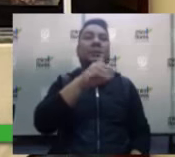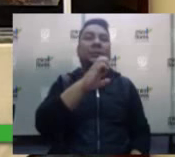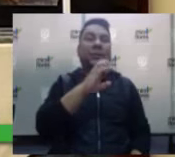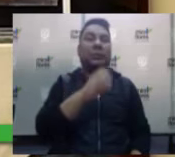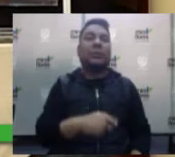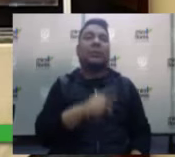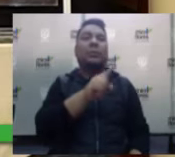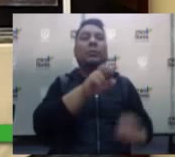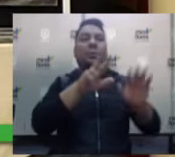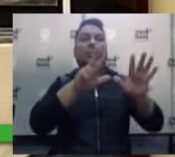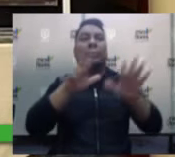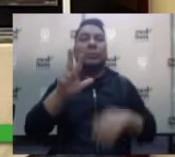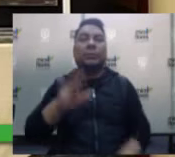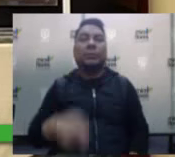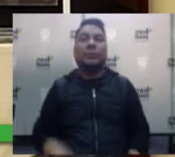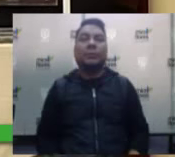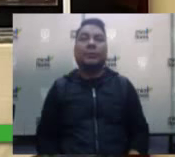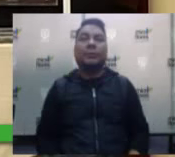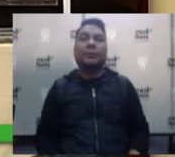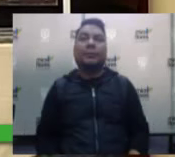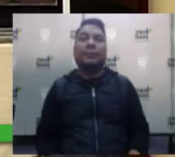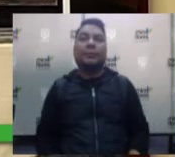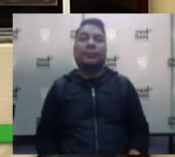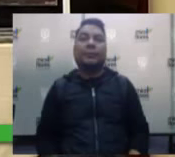al 183.